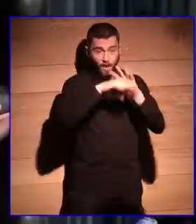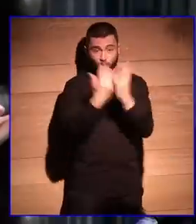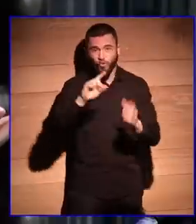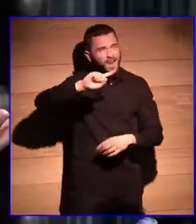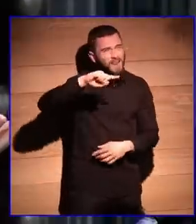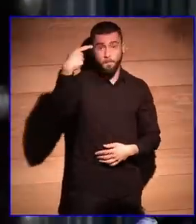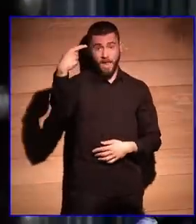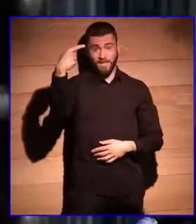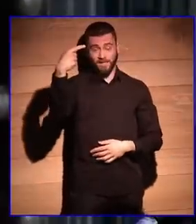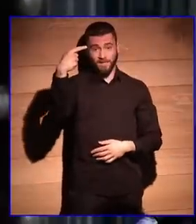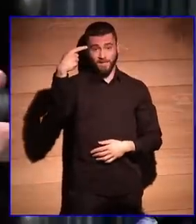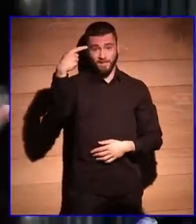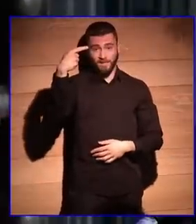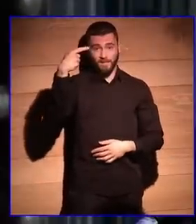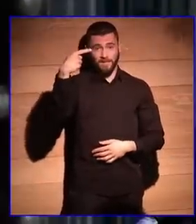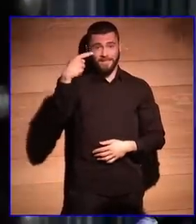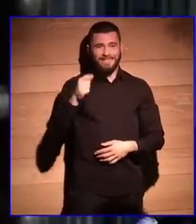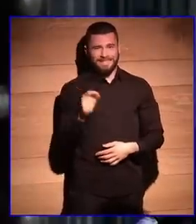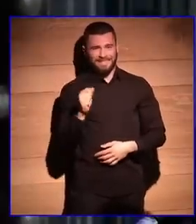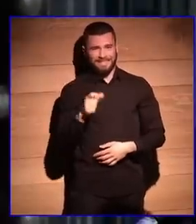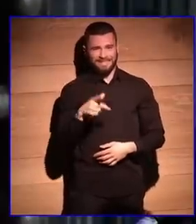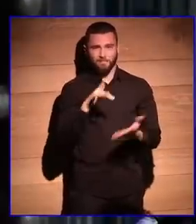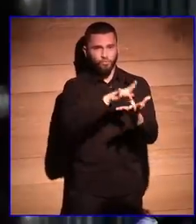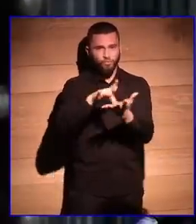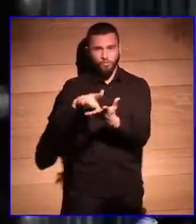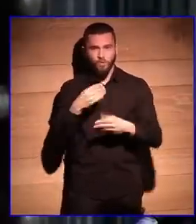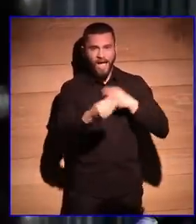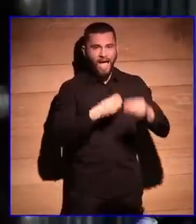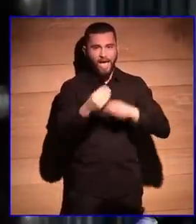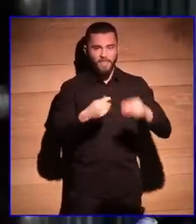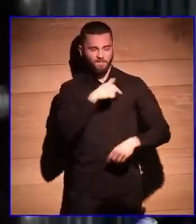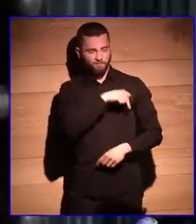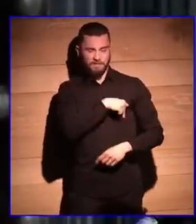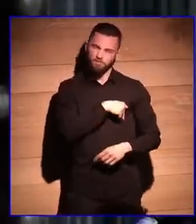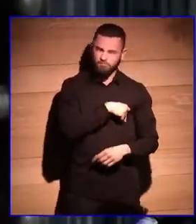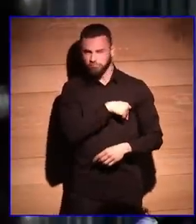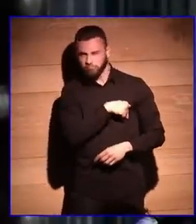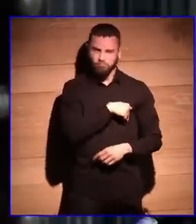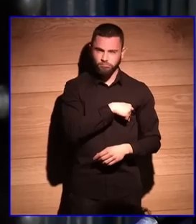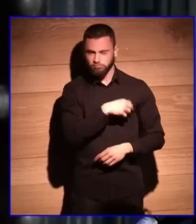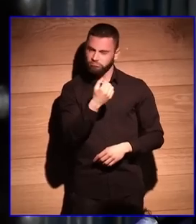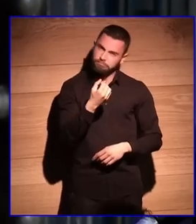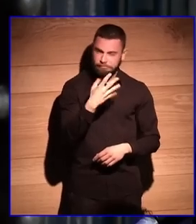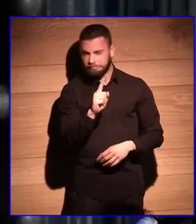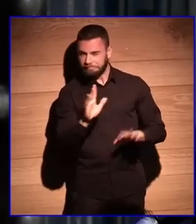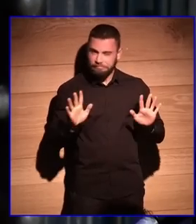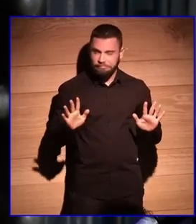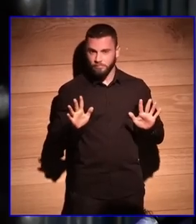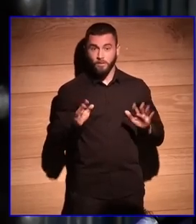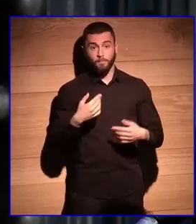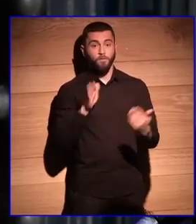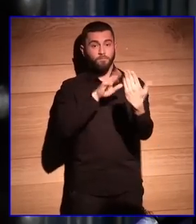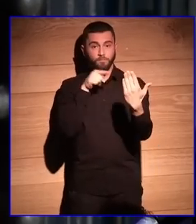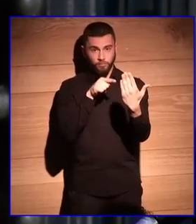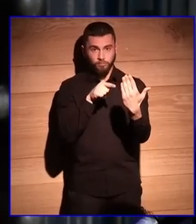universo, está constantemente haciendo cosas que serían moralmente cuestionables, pero es lo único que ve delante, y esto es otro